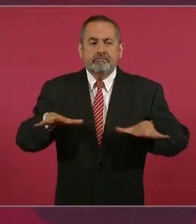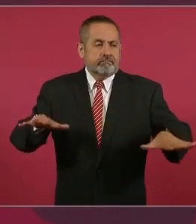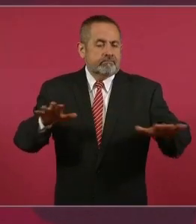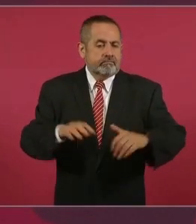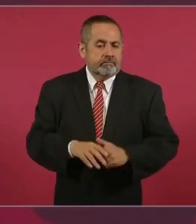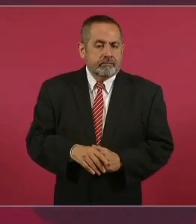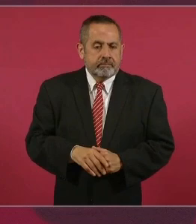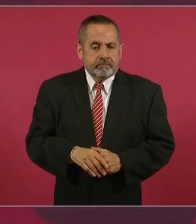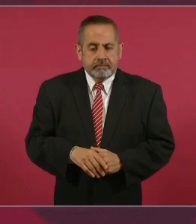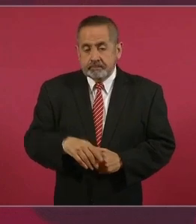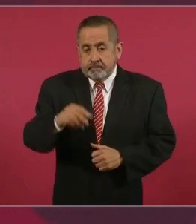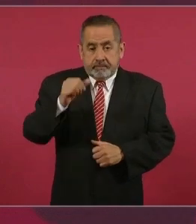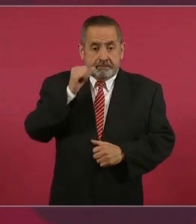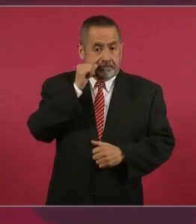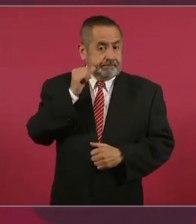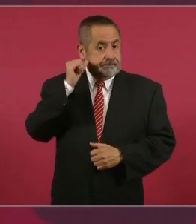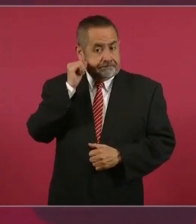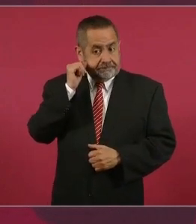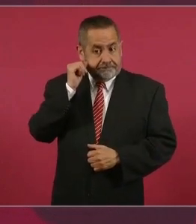Ayer nos tocó